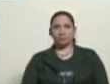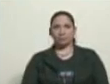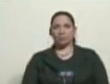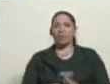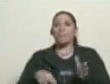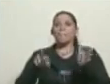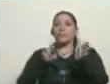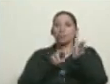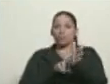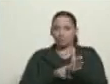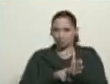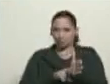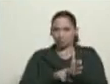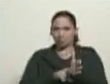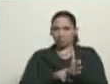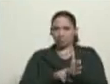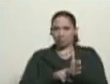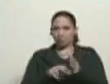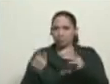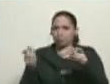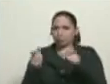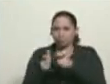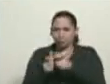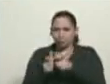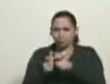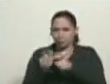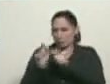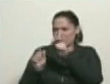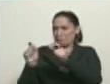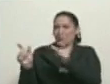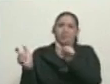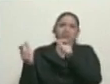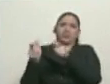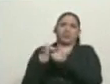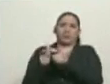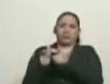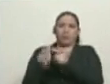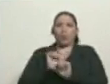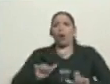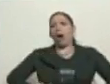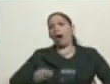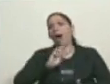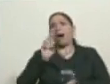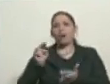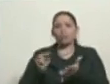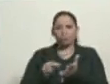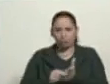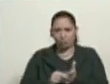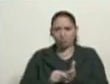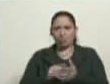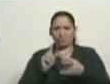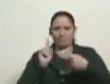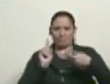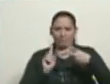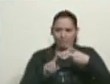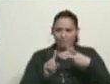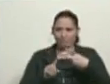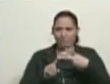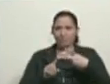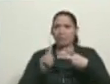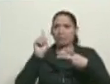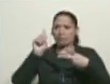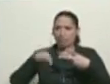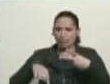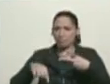repito, muy reducido, grupo de guardias nacionales y funcionarios